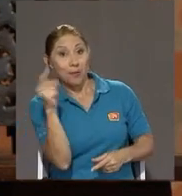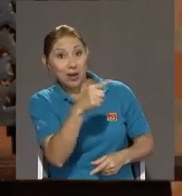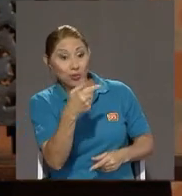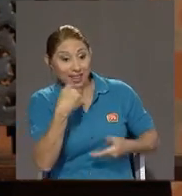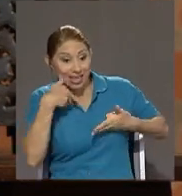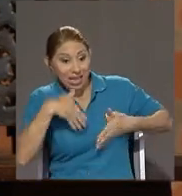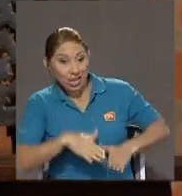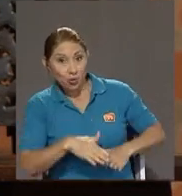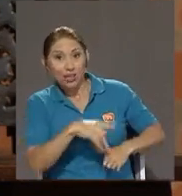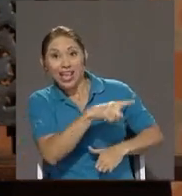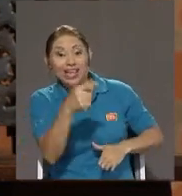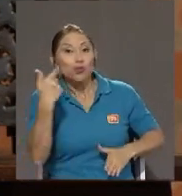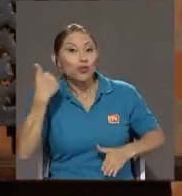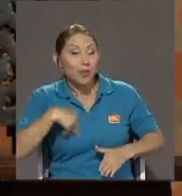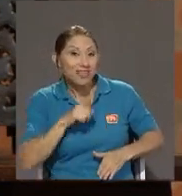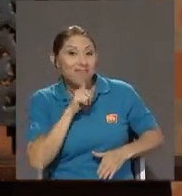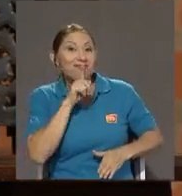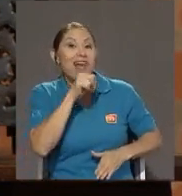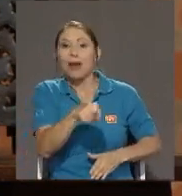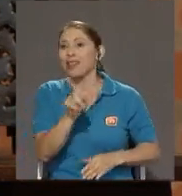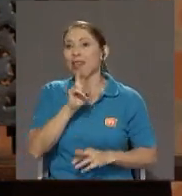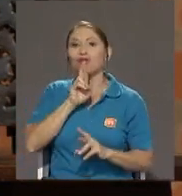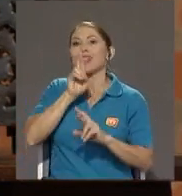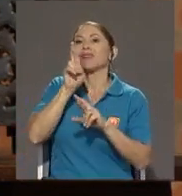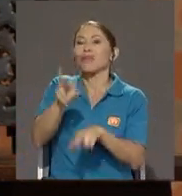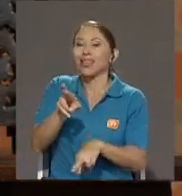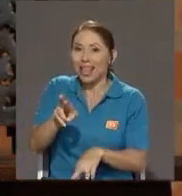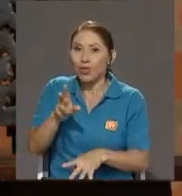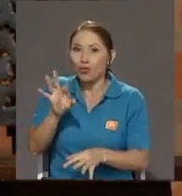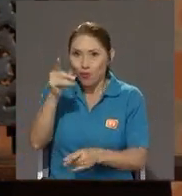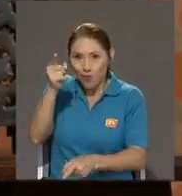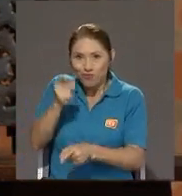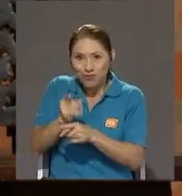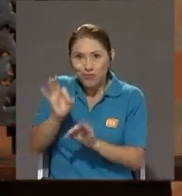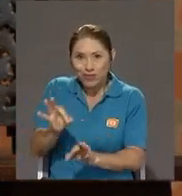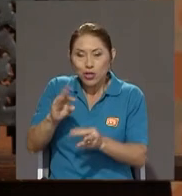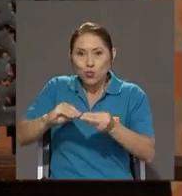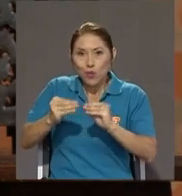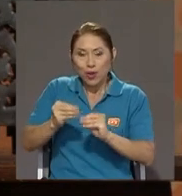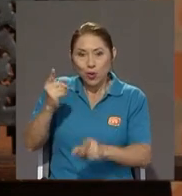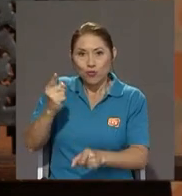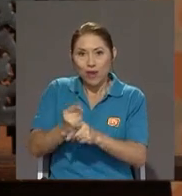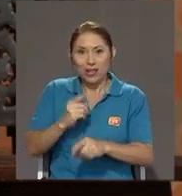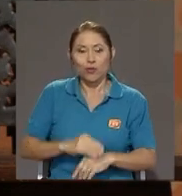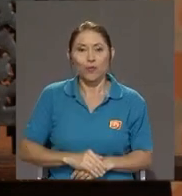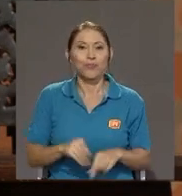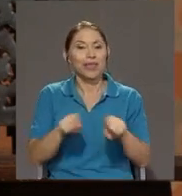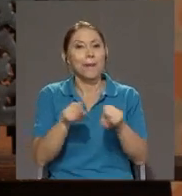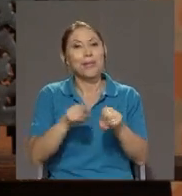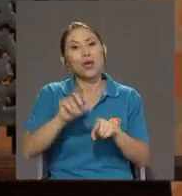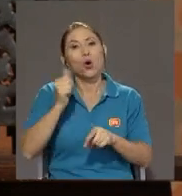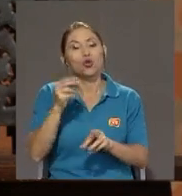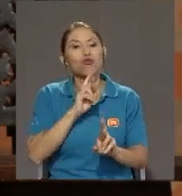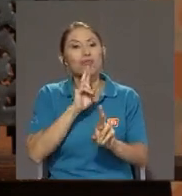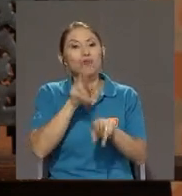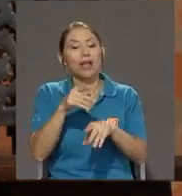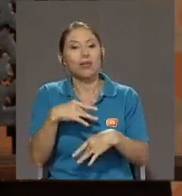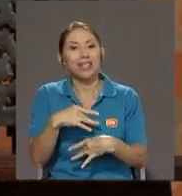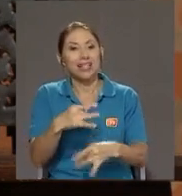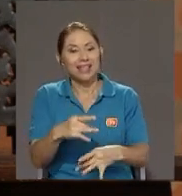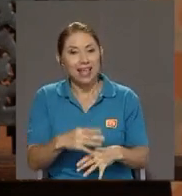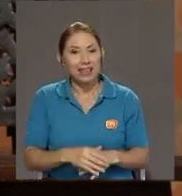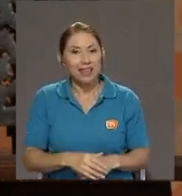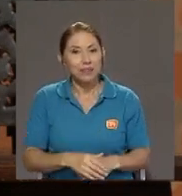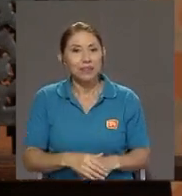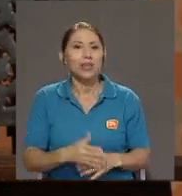están realmente reportando la cantidad de hijos que tienen, ¿verdad? Otro de los resultados interesantes que teníamos en la investigación era